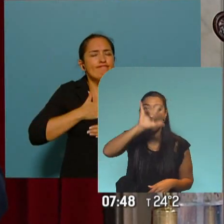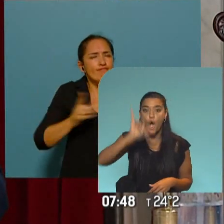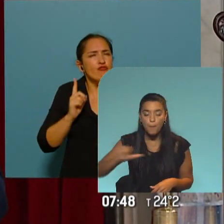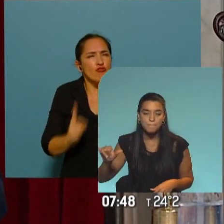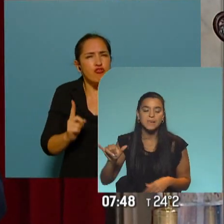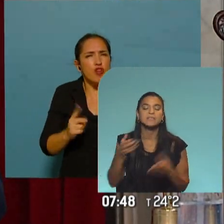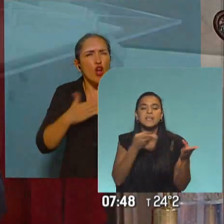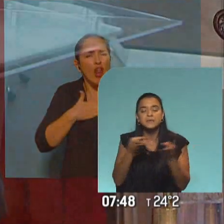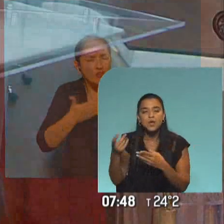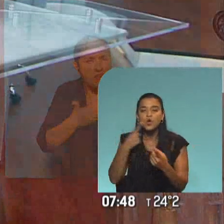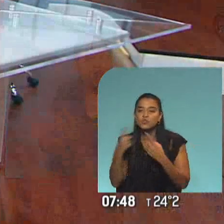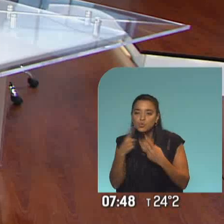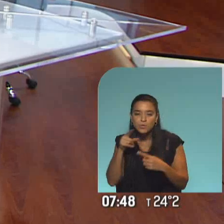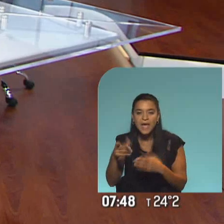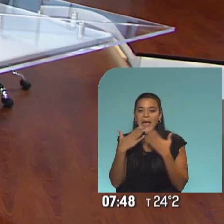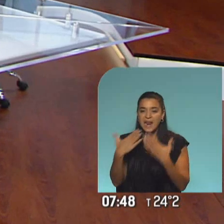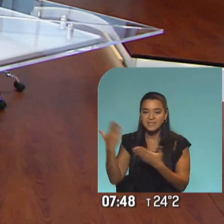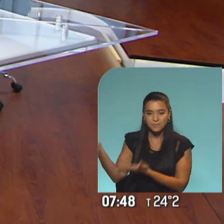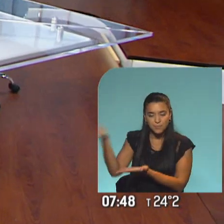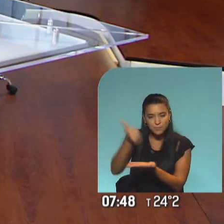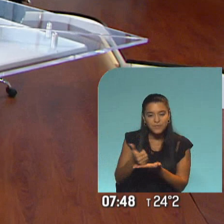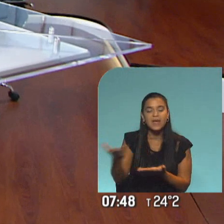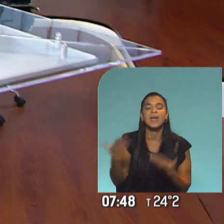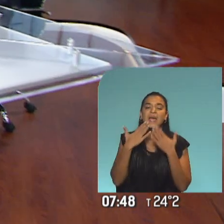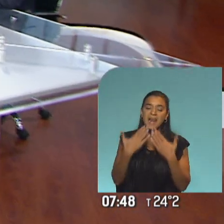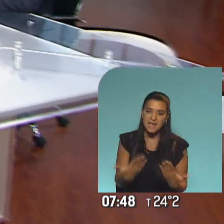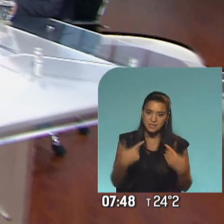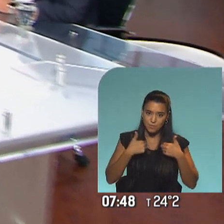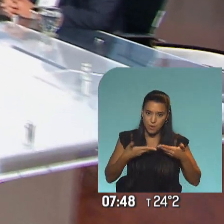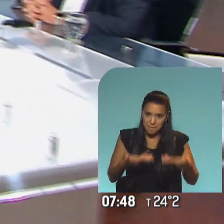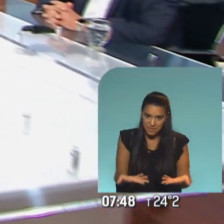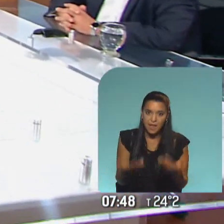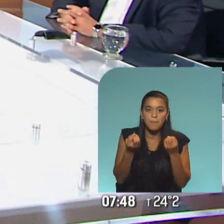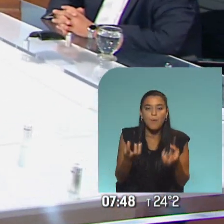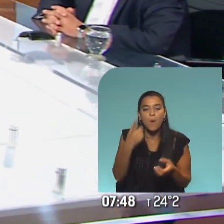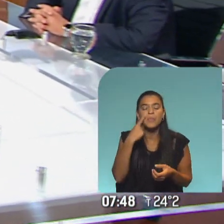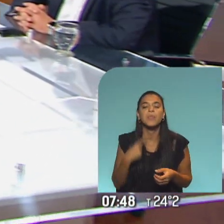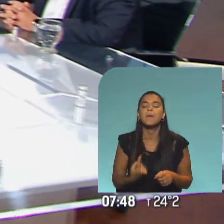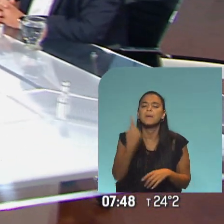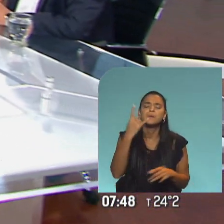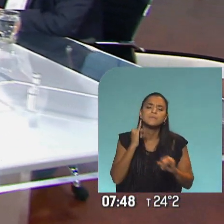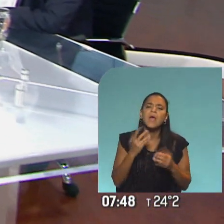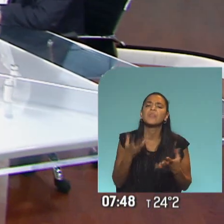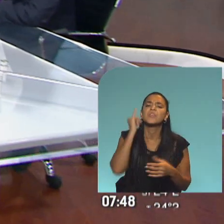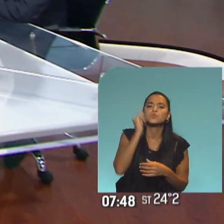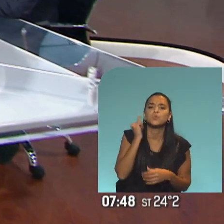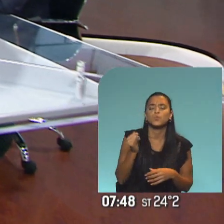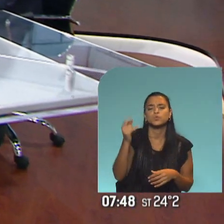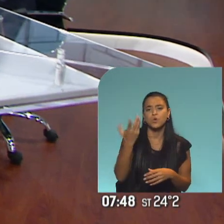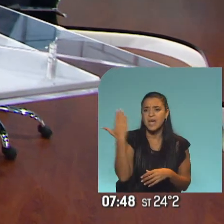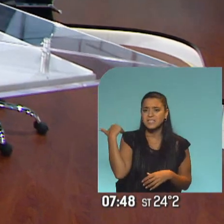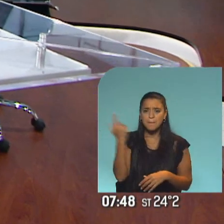de la consultora X. Gracias por acompañarnos esta mañana, No, Artemio. gracias por invitarme, buen día. Bueno, a ver, una primera apreciación. ¿El discurso del presidente ayer? Bueno,